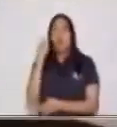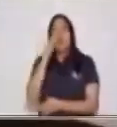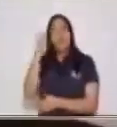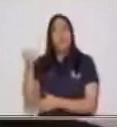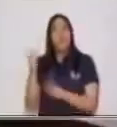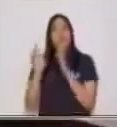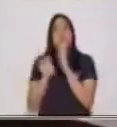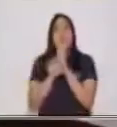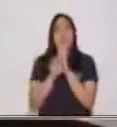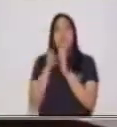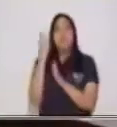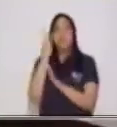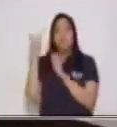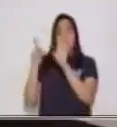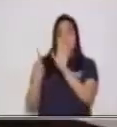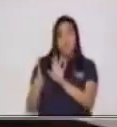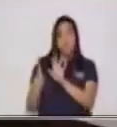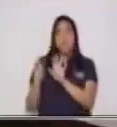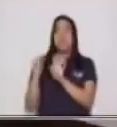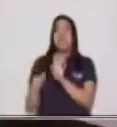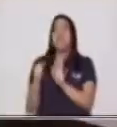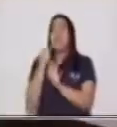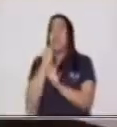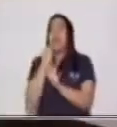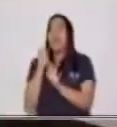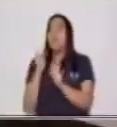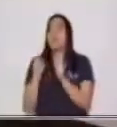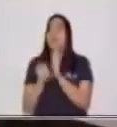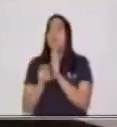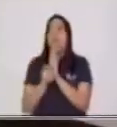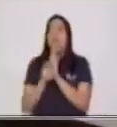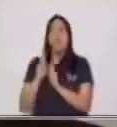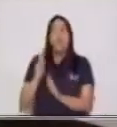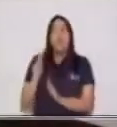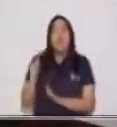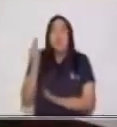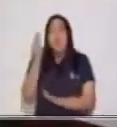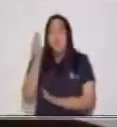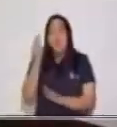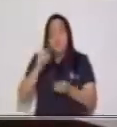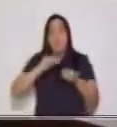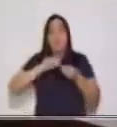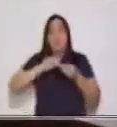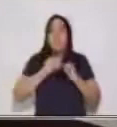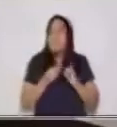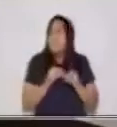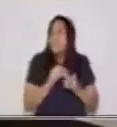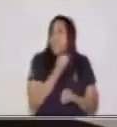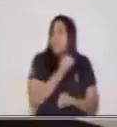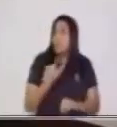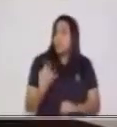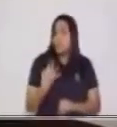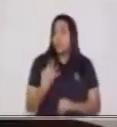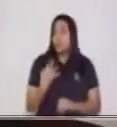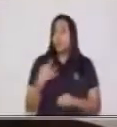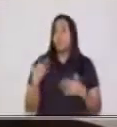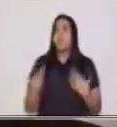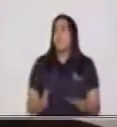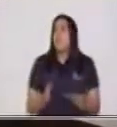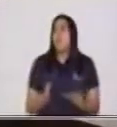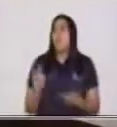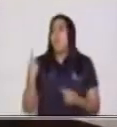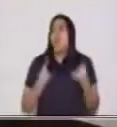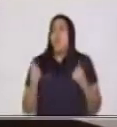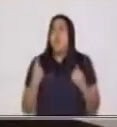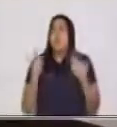tenemos preparados por acá. Y tenemos acá el doble de un número. ¿Cuál número?